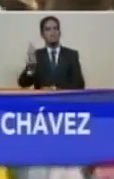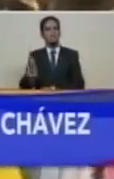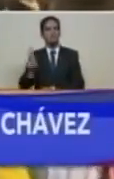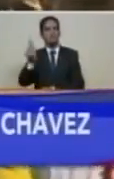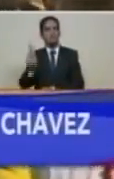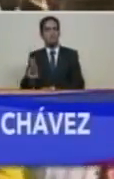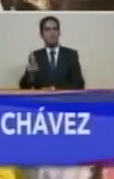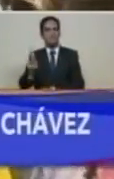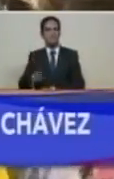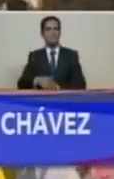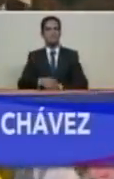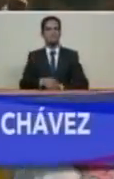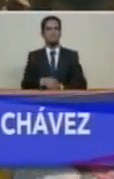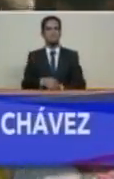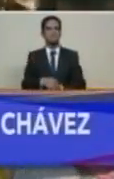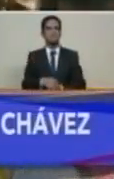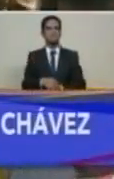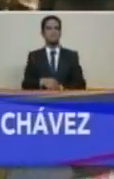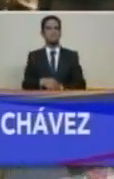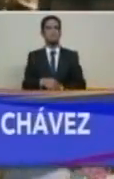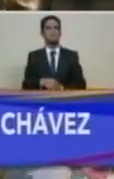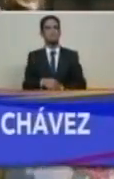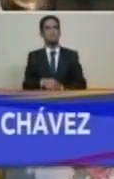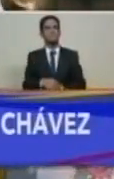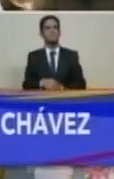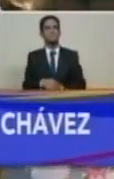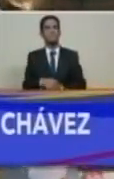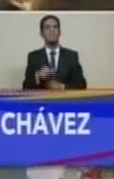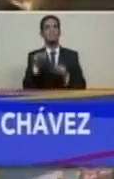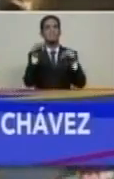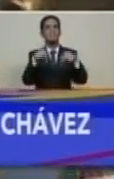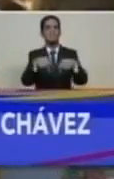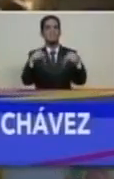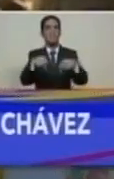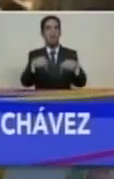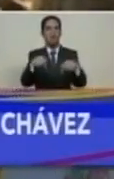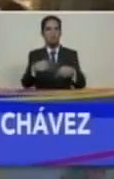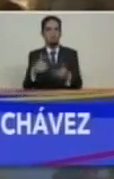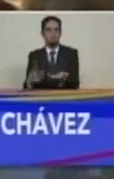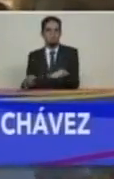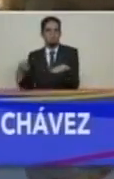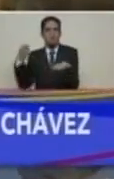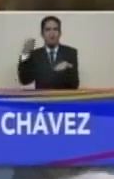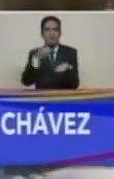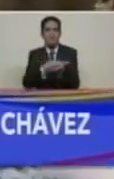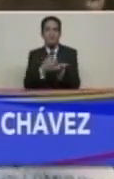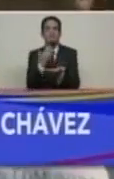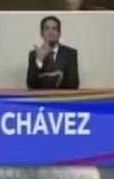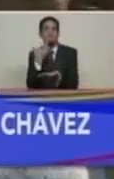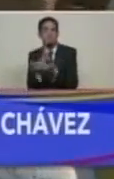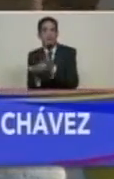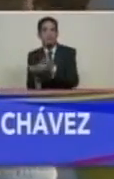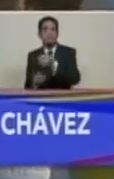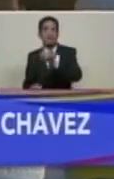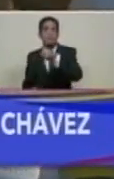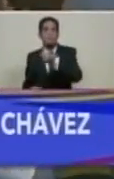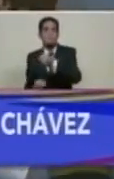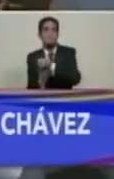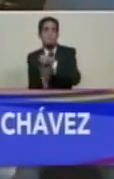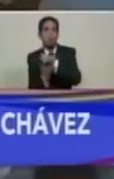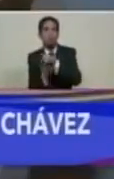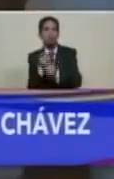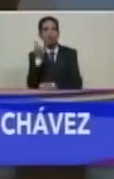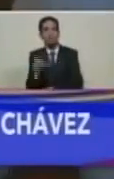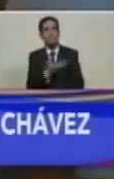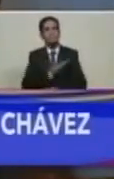trabajadores, de trabajadoras. Y que hoy, con esta inversión y gracias al apoyo y del